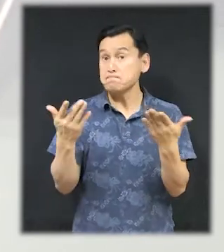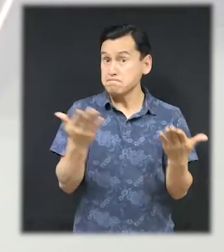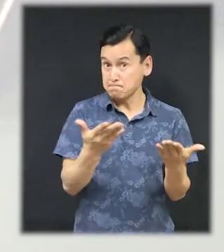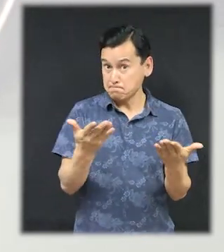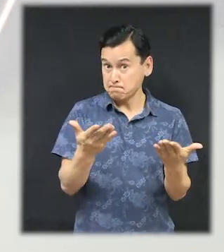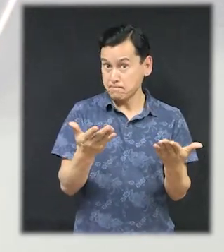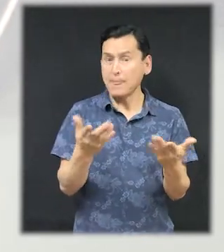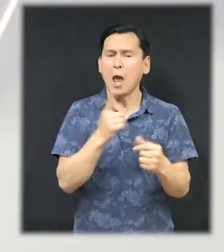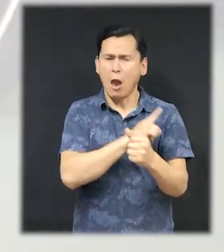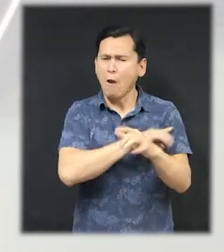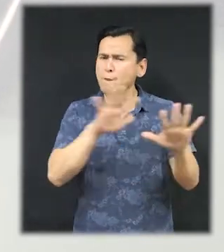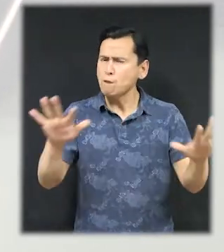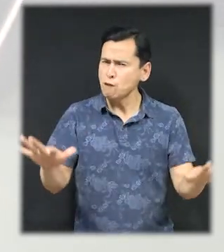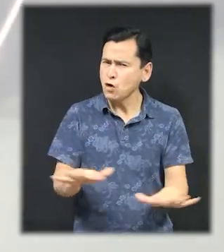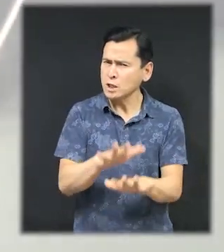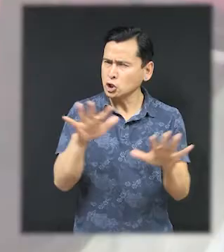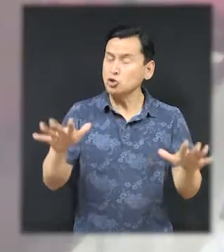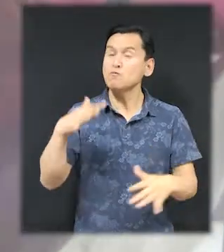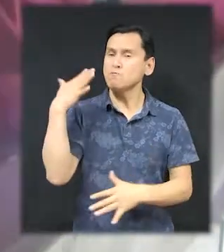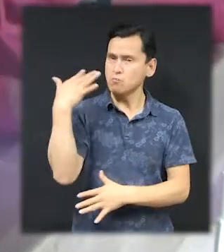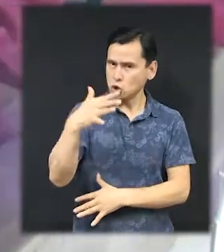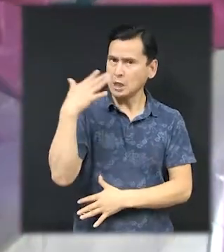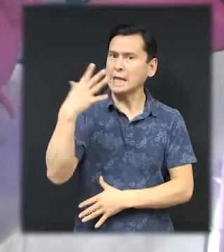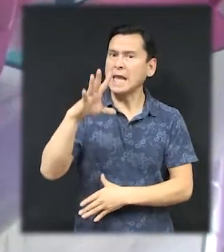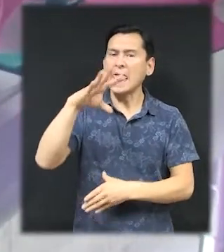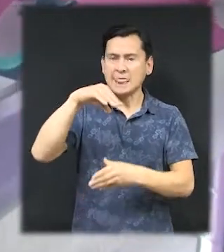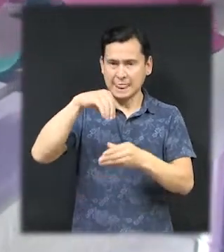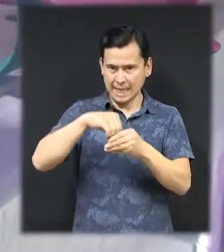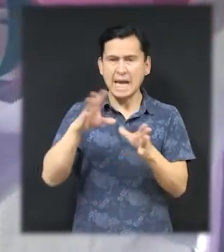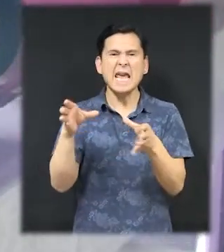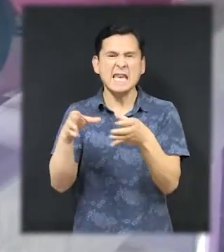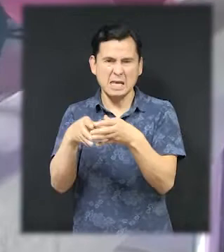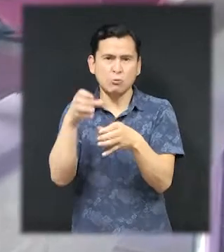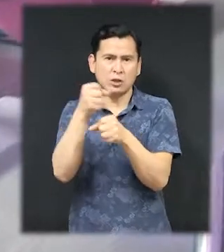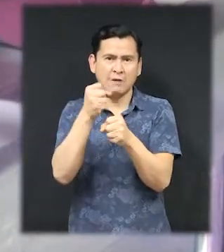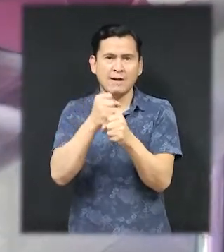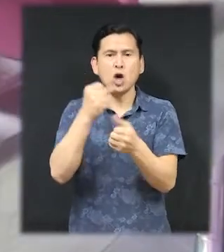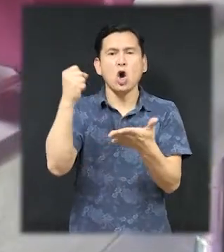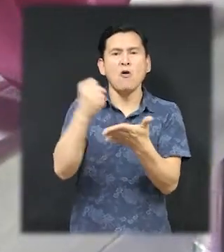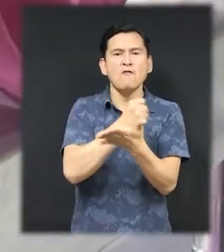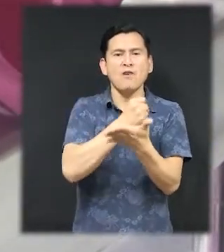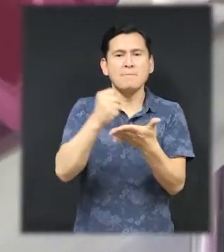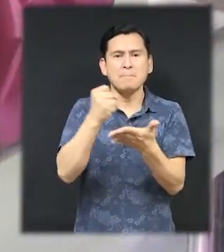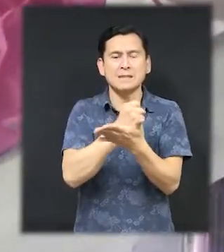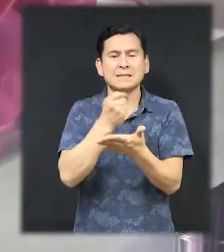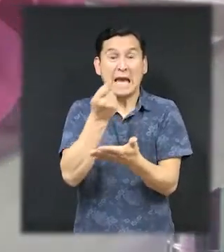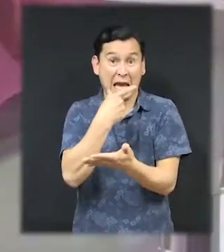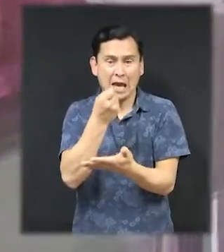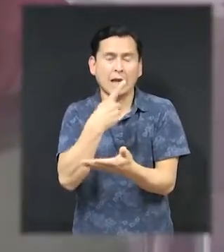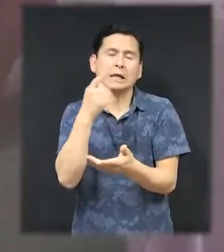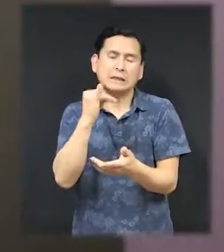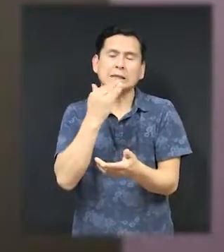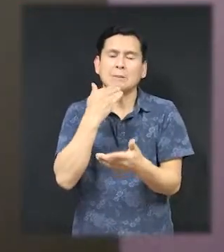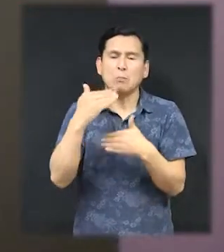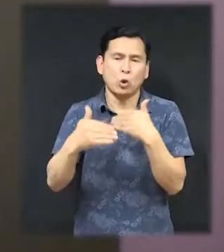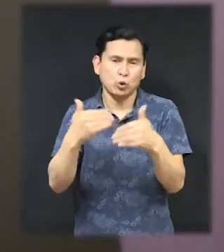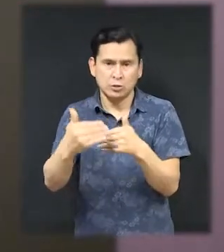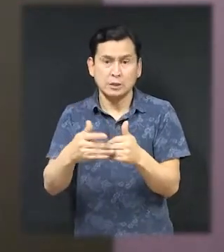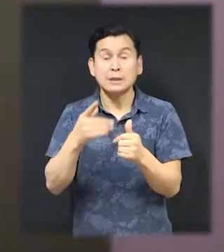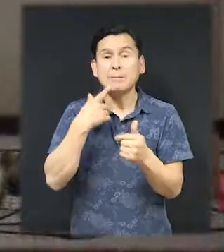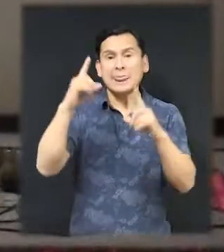tanto de farmacia como de producción. Quisiera destacar el trabajo realizado por la unidad de